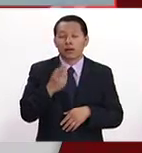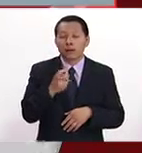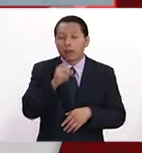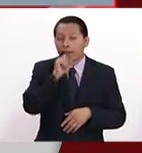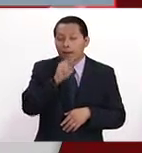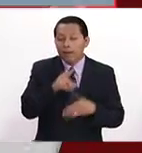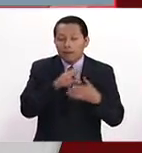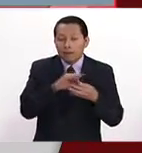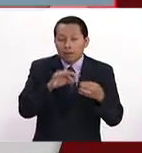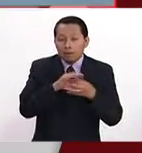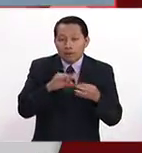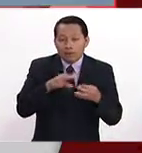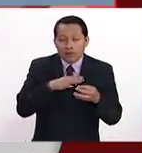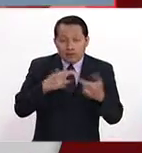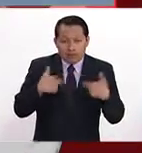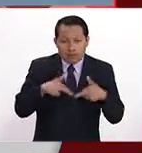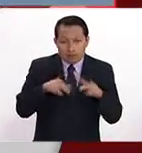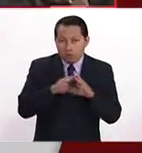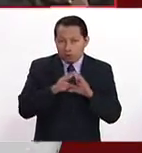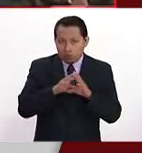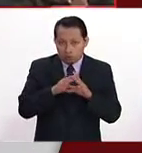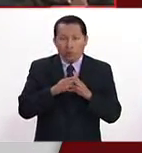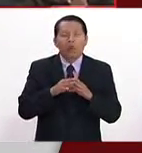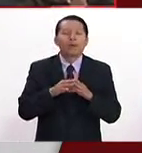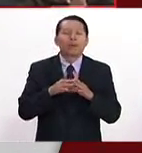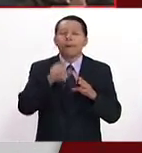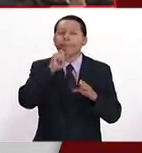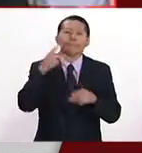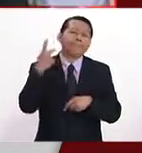también representa una estabilidad política.